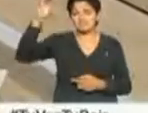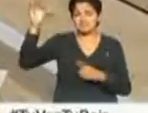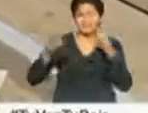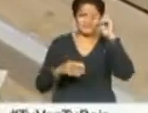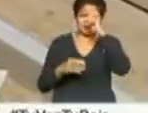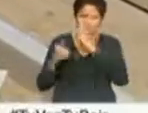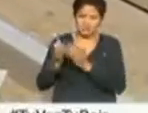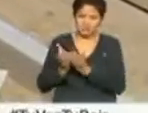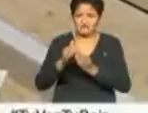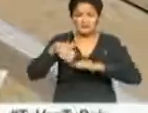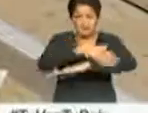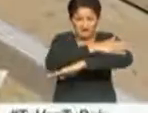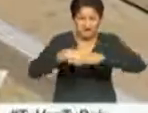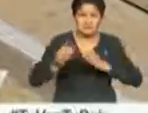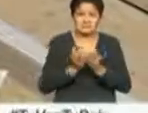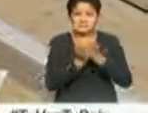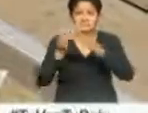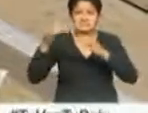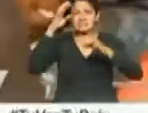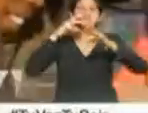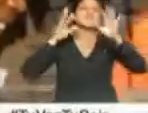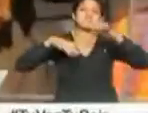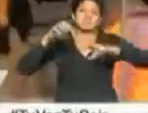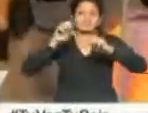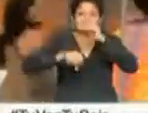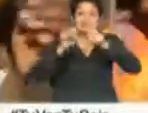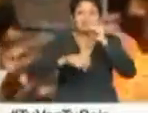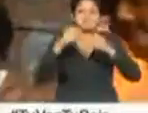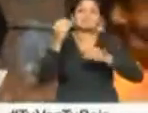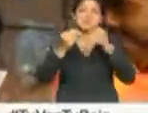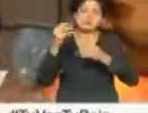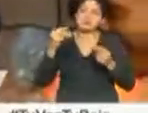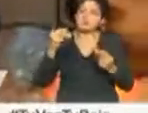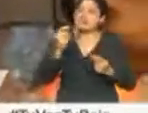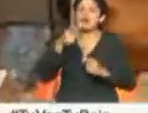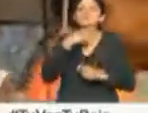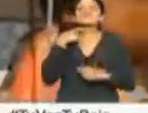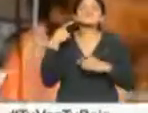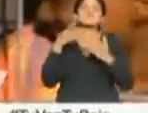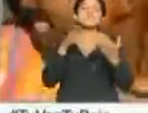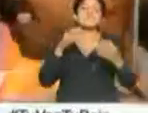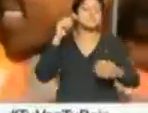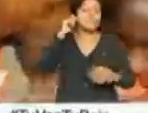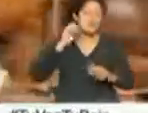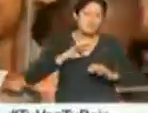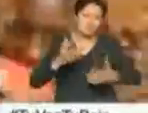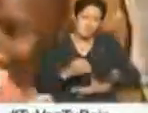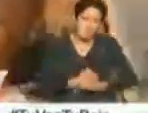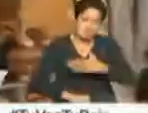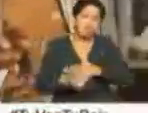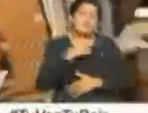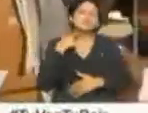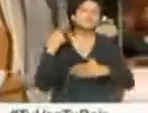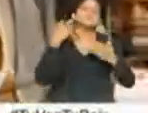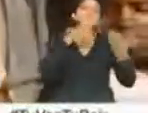carretera, sobre todo en temporada de lluvias. África tiene la tasa de mortalidad materna más alta del mundo por las